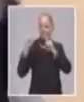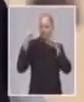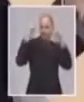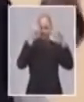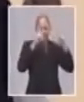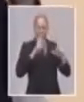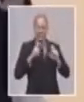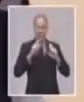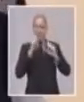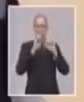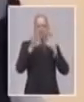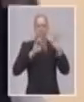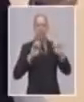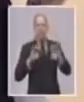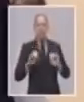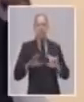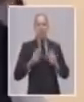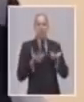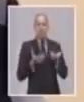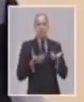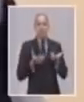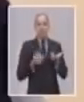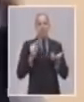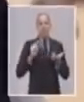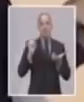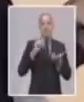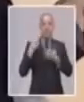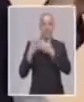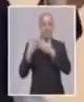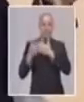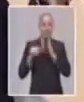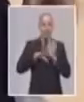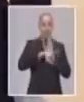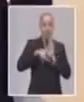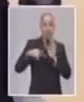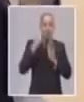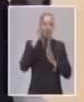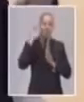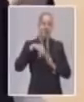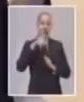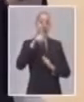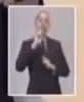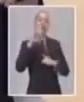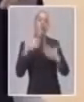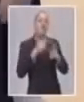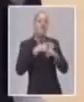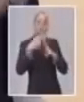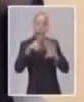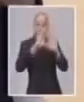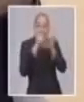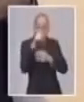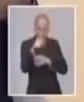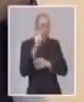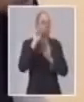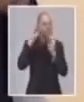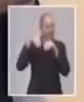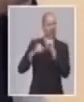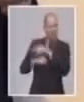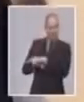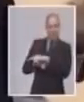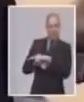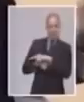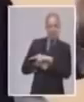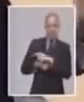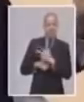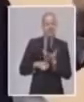trabajan estas redes sociales. Segmentar la población, saber quiénes son, enajenarnos, porque se está constantemente siguiendo